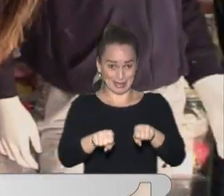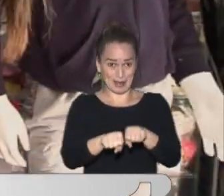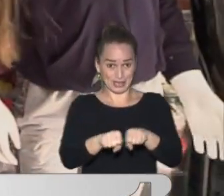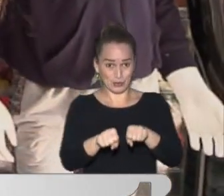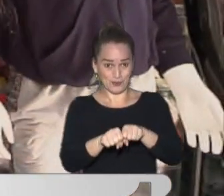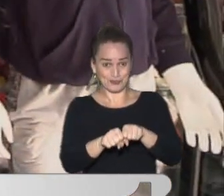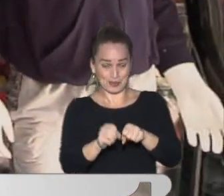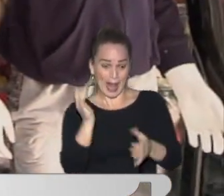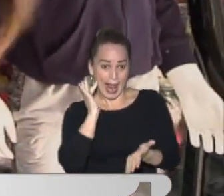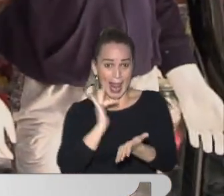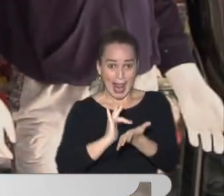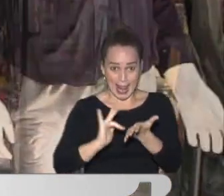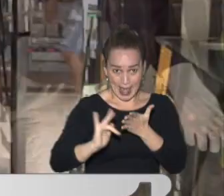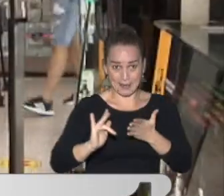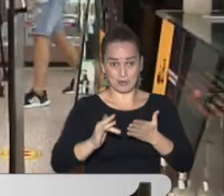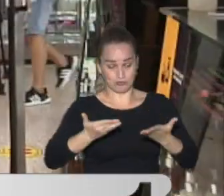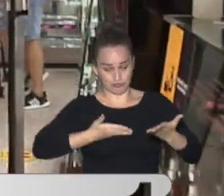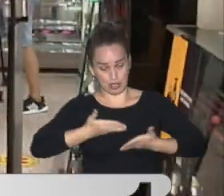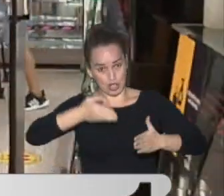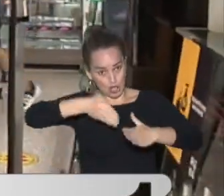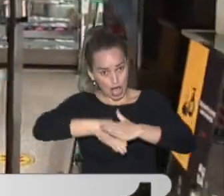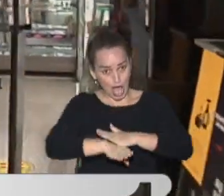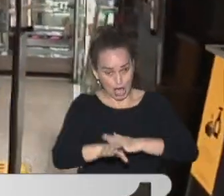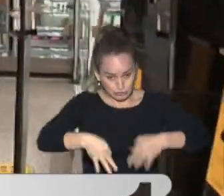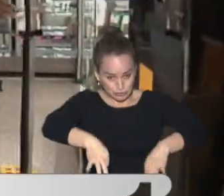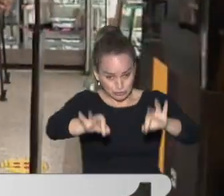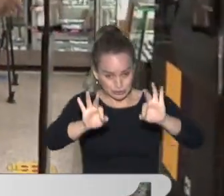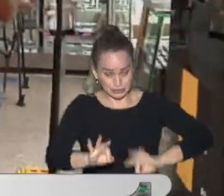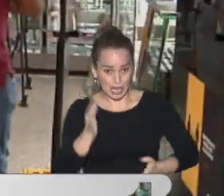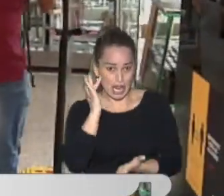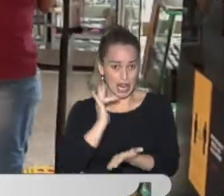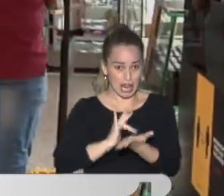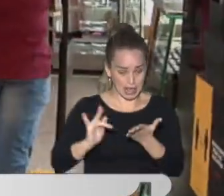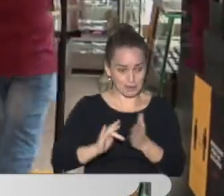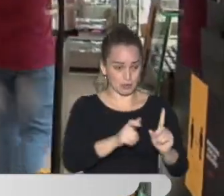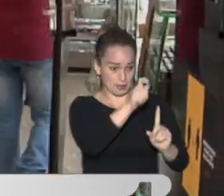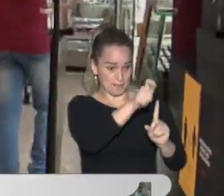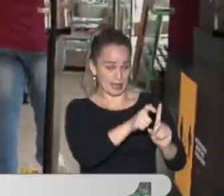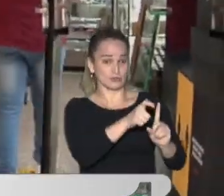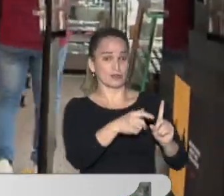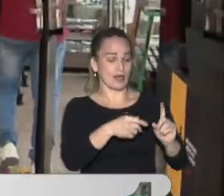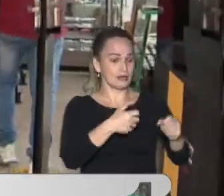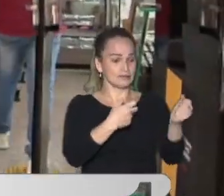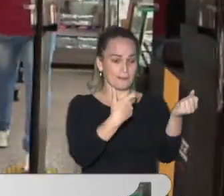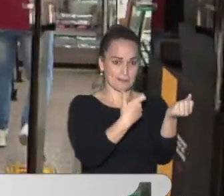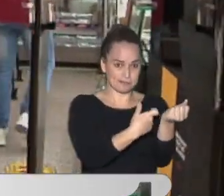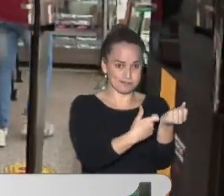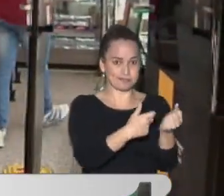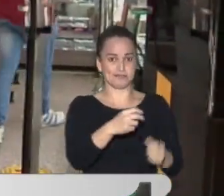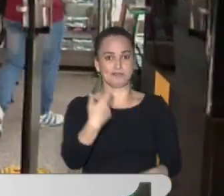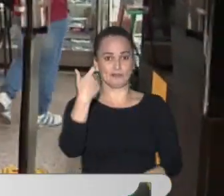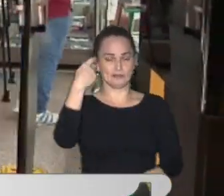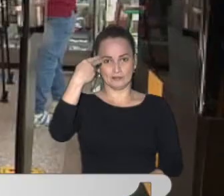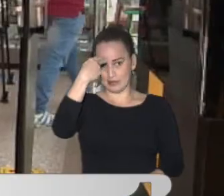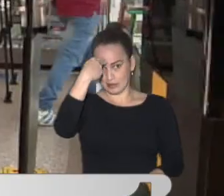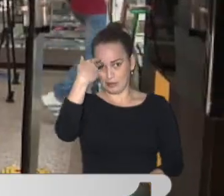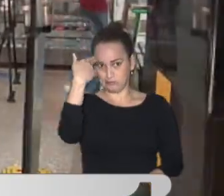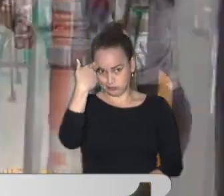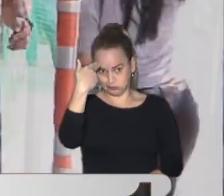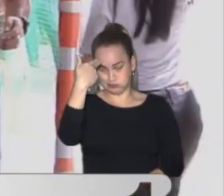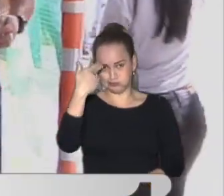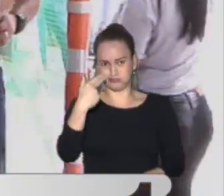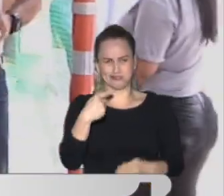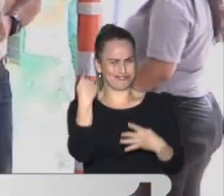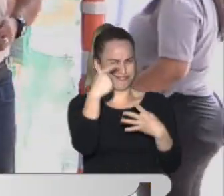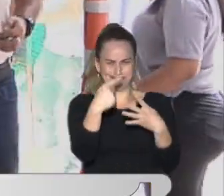registro de ingresos a establecimientos, los tapetes desinfectantes, la toma de temperatura, la aspersión de químicos sobre personas y la